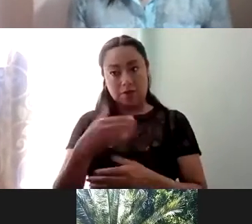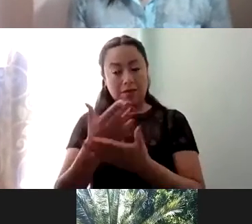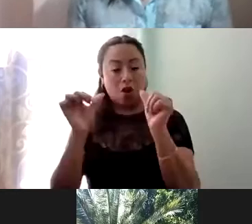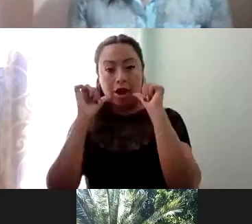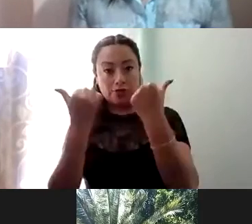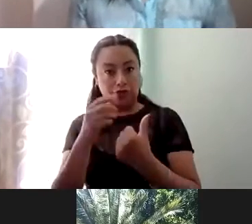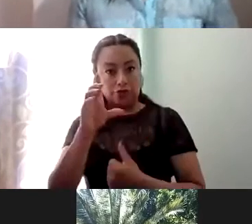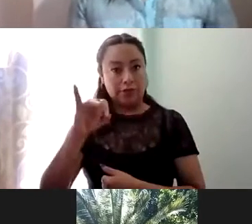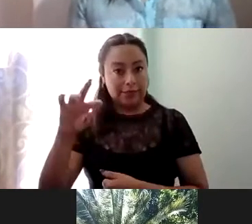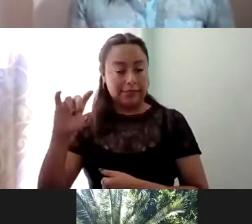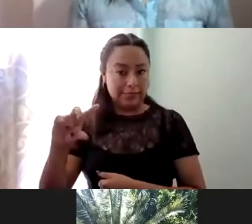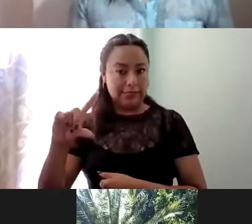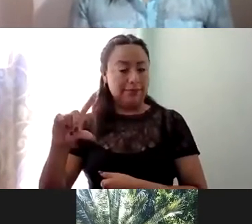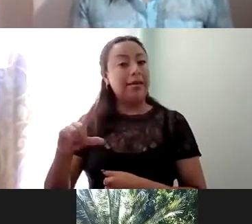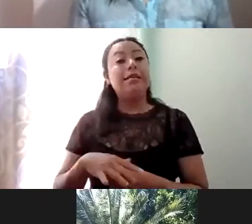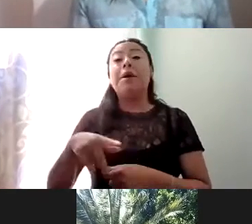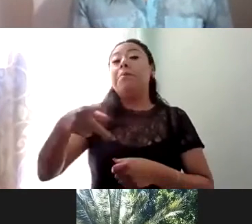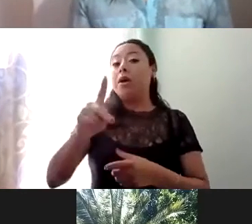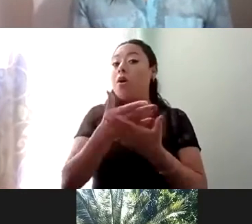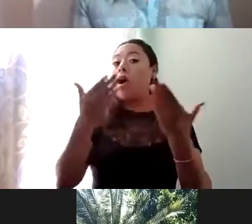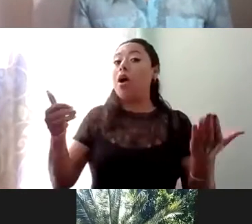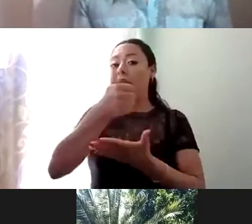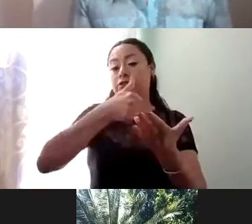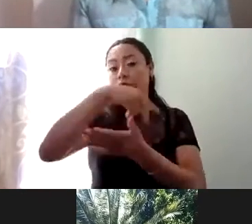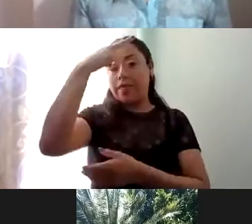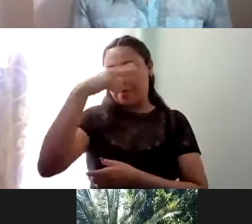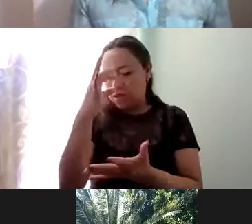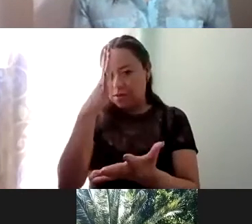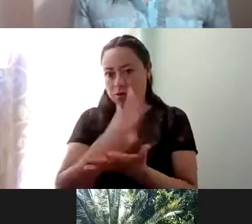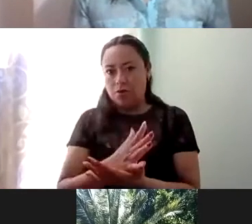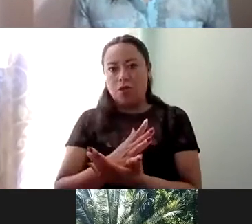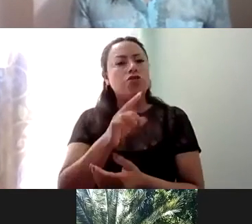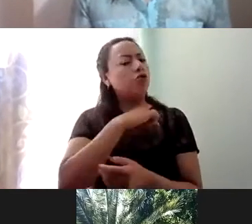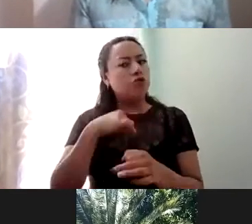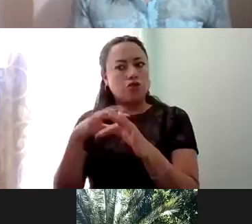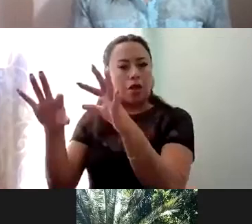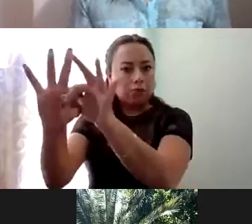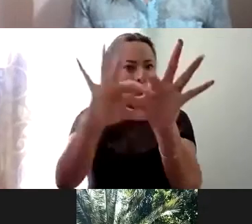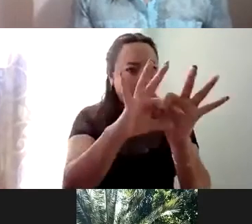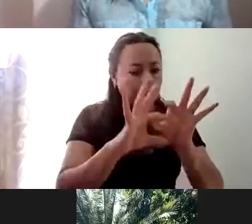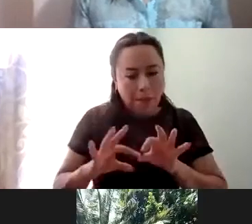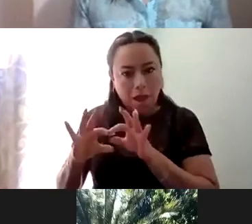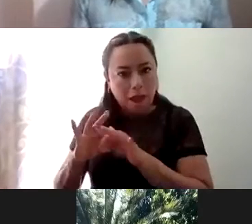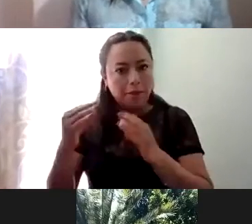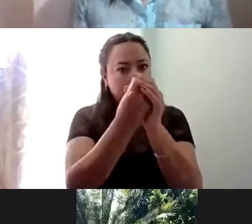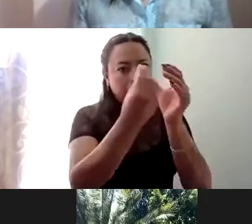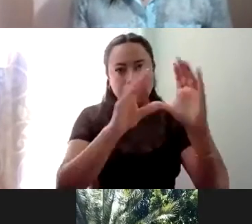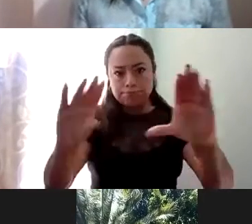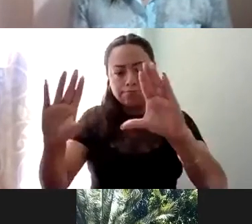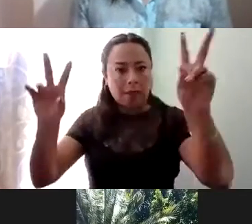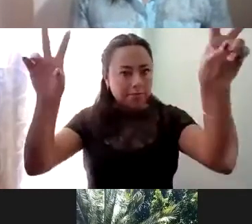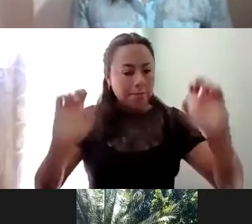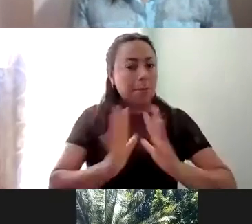México. Nada más de la Ciudad de México, y que las vinculábamos y las capacitábamos en materia de participación